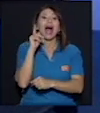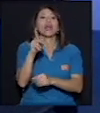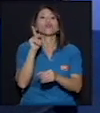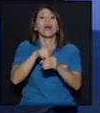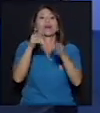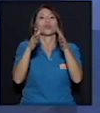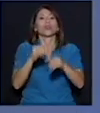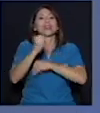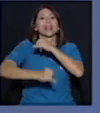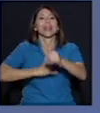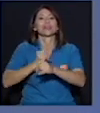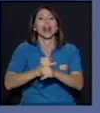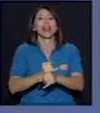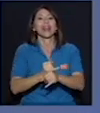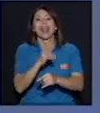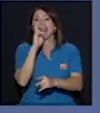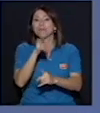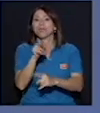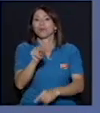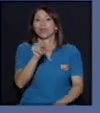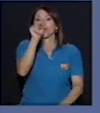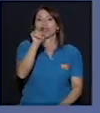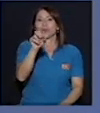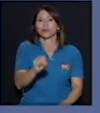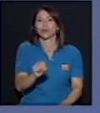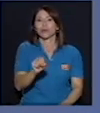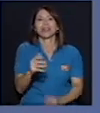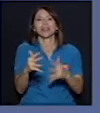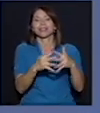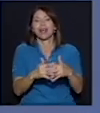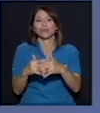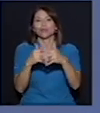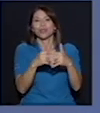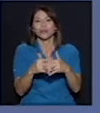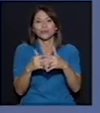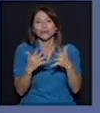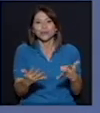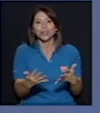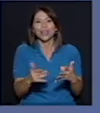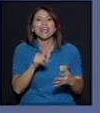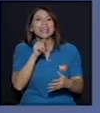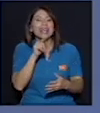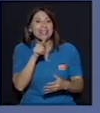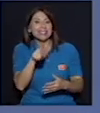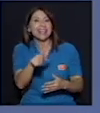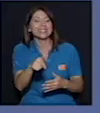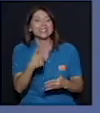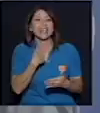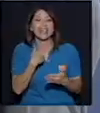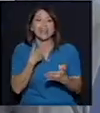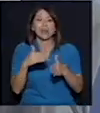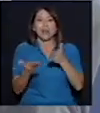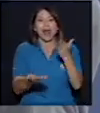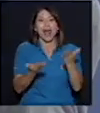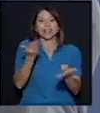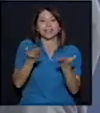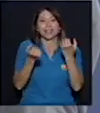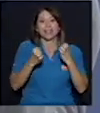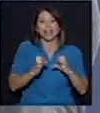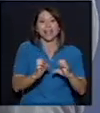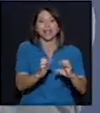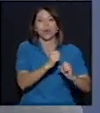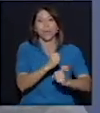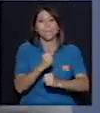los Estados Unidos. Es verdaderamente quien tiene el balance estratégico, militar, económico, tanto en el Medio